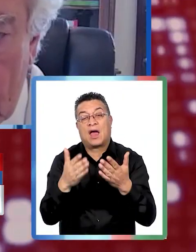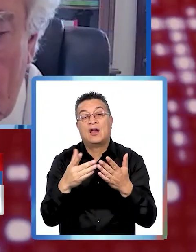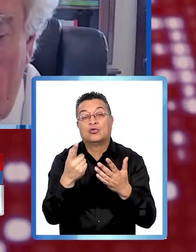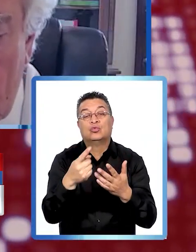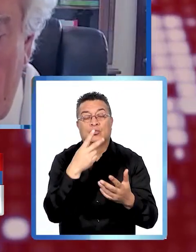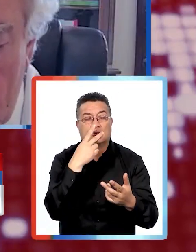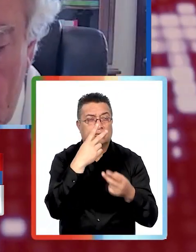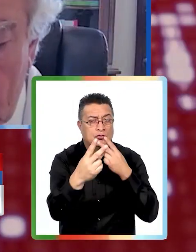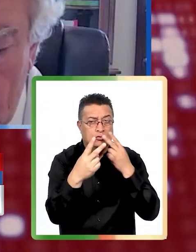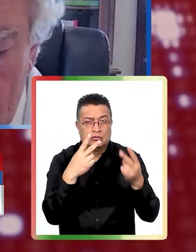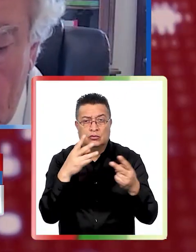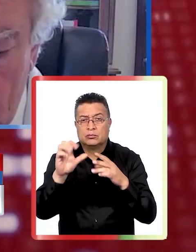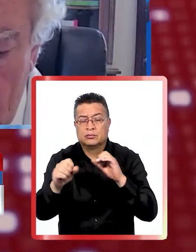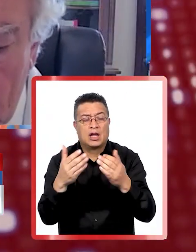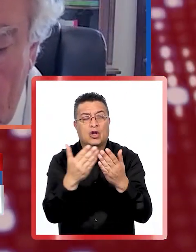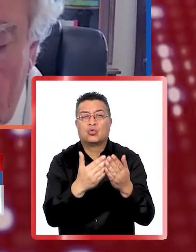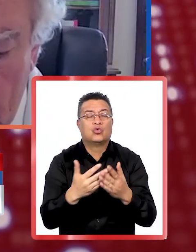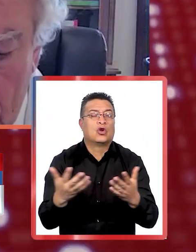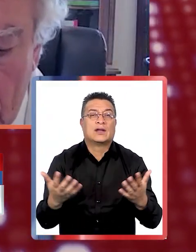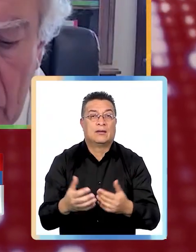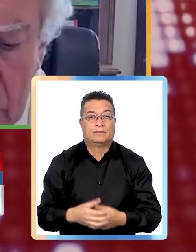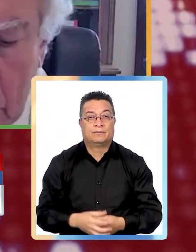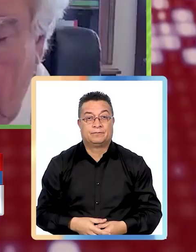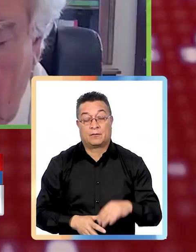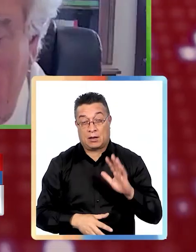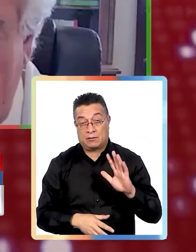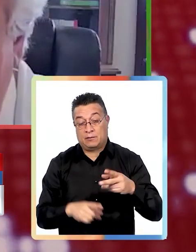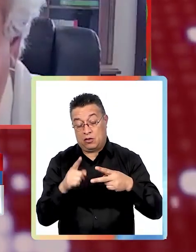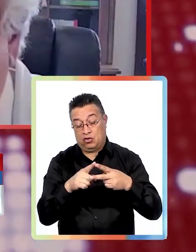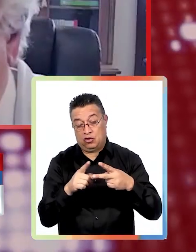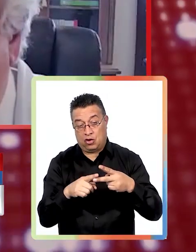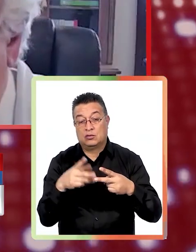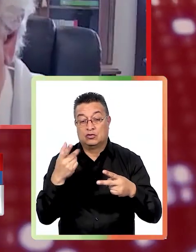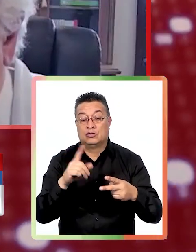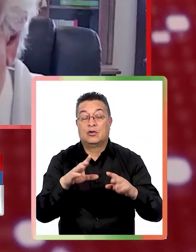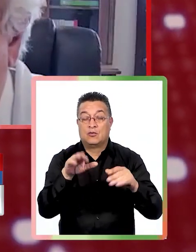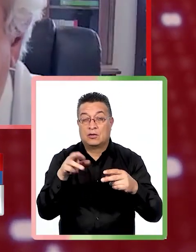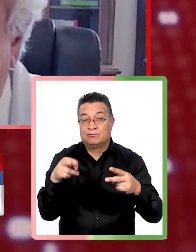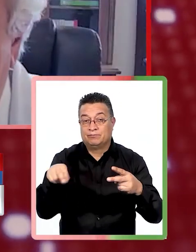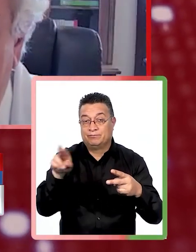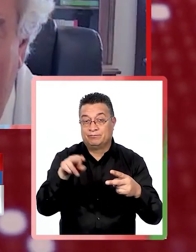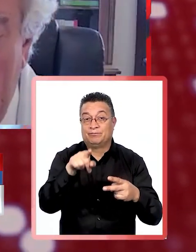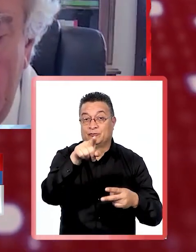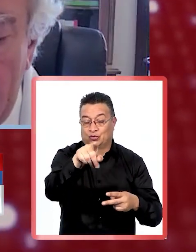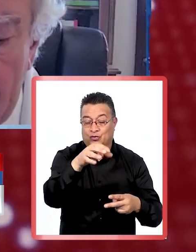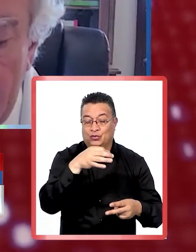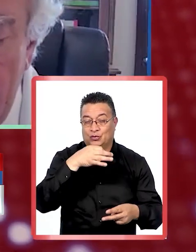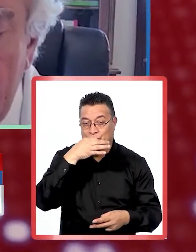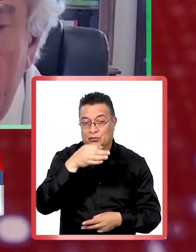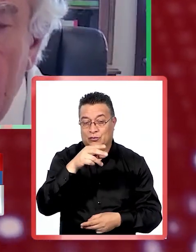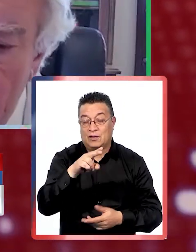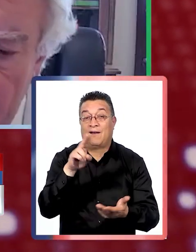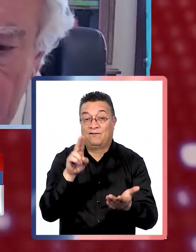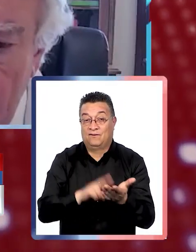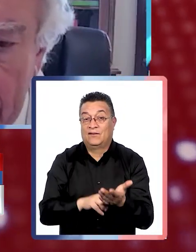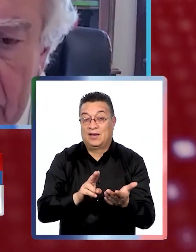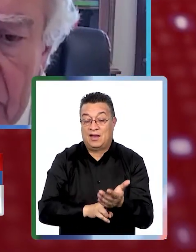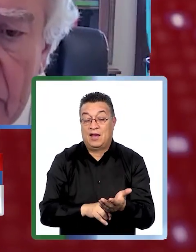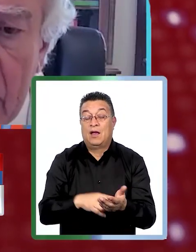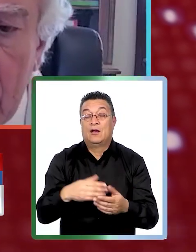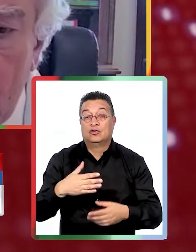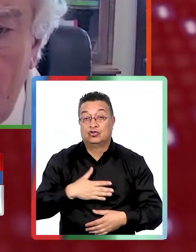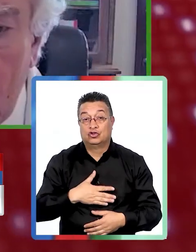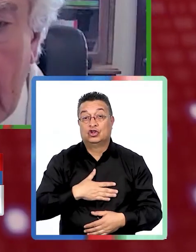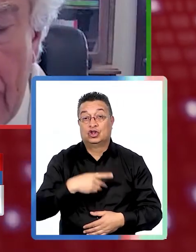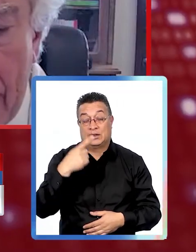¿Qué es lo que ustedes observaron tras este estudio? Dos cosas. Uno, repetir un poco lo que tú acabas de decir.